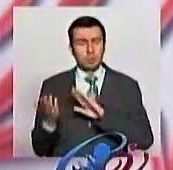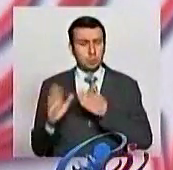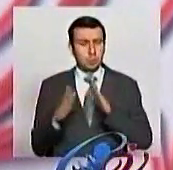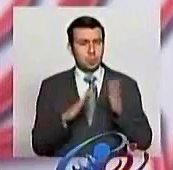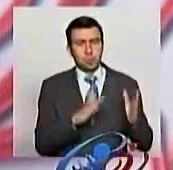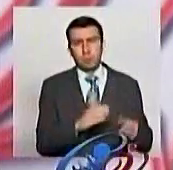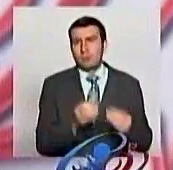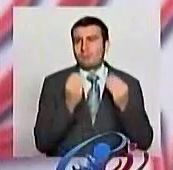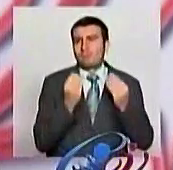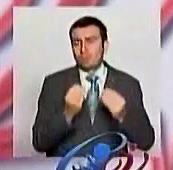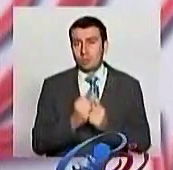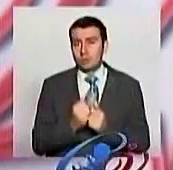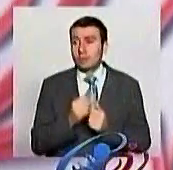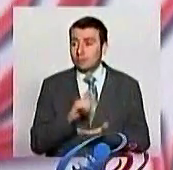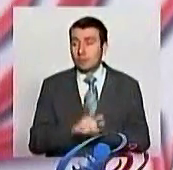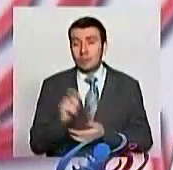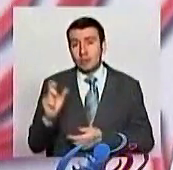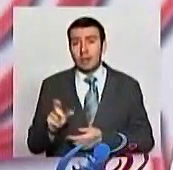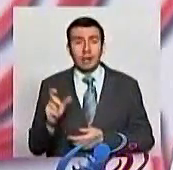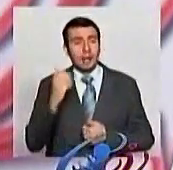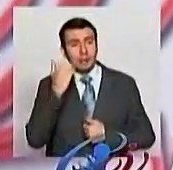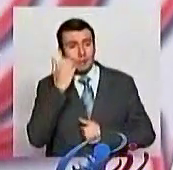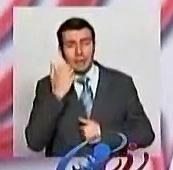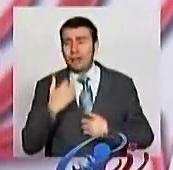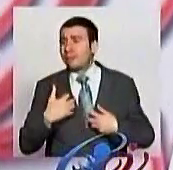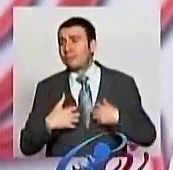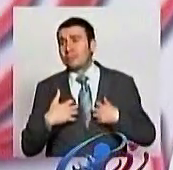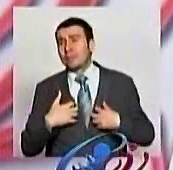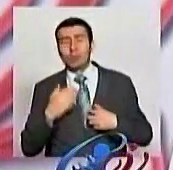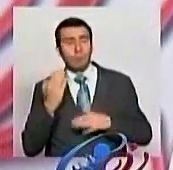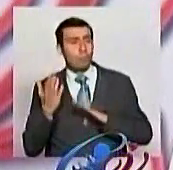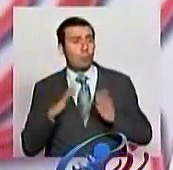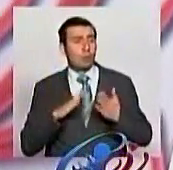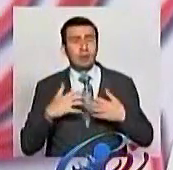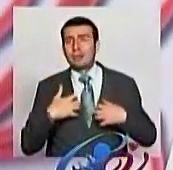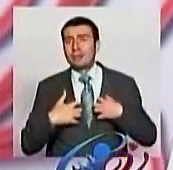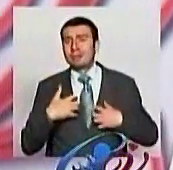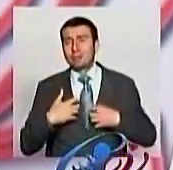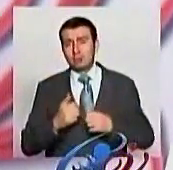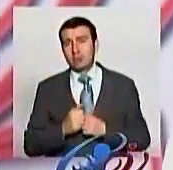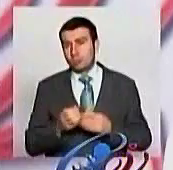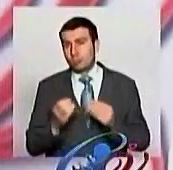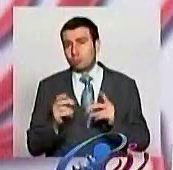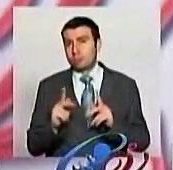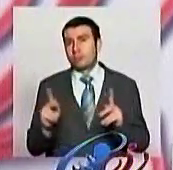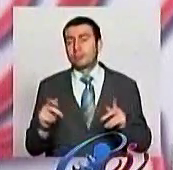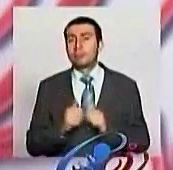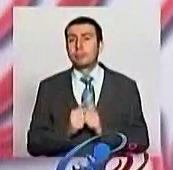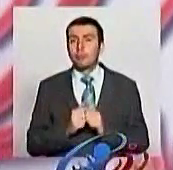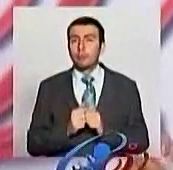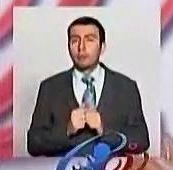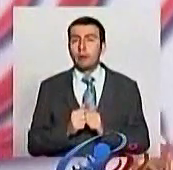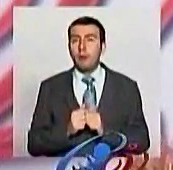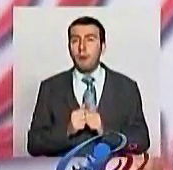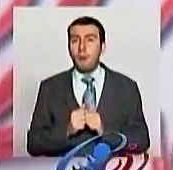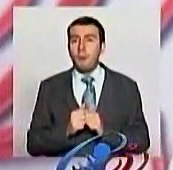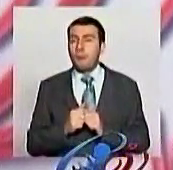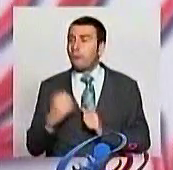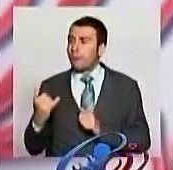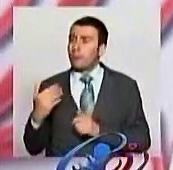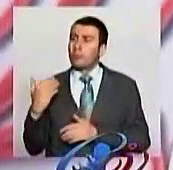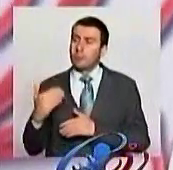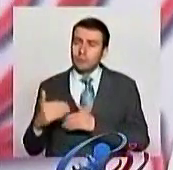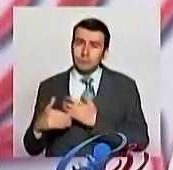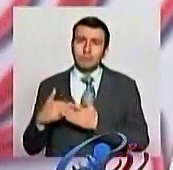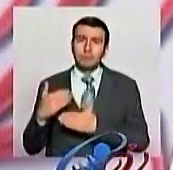el paciente tiene miedo de morirse, ¿cierto? En el transcurso de ese duelo que está